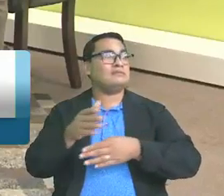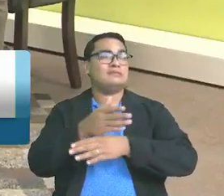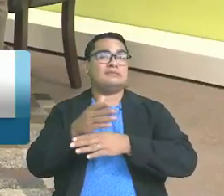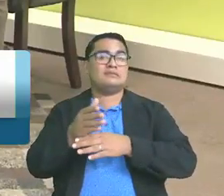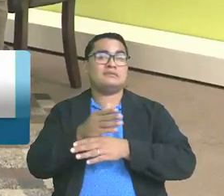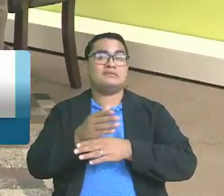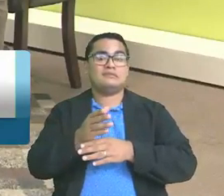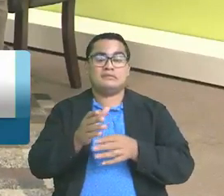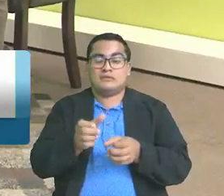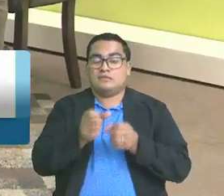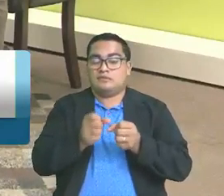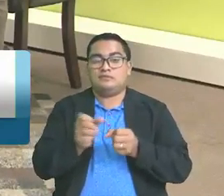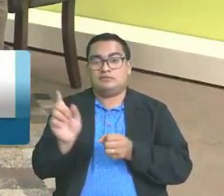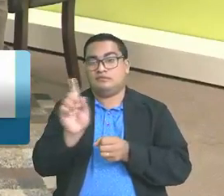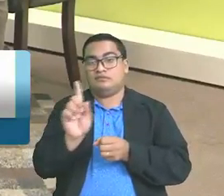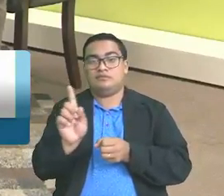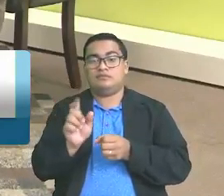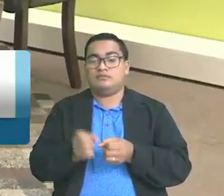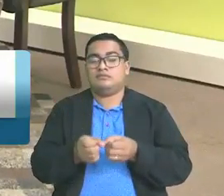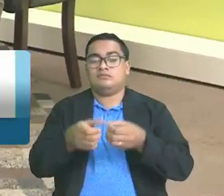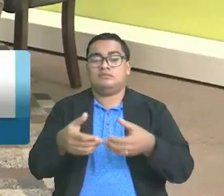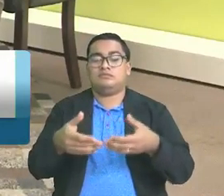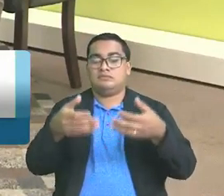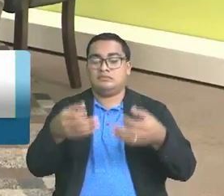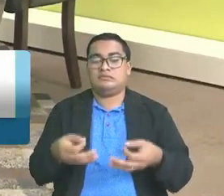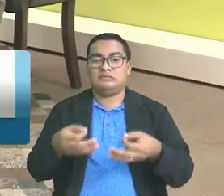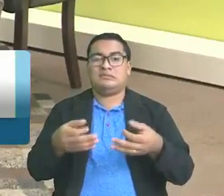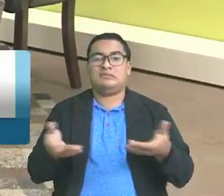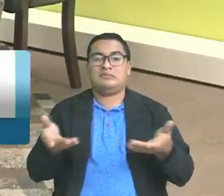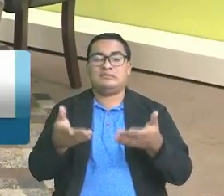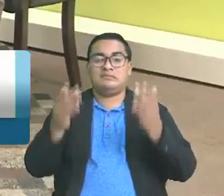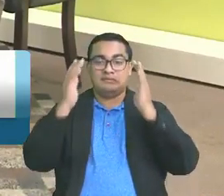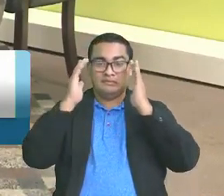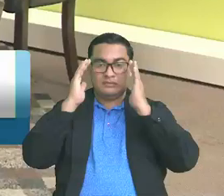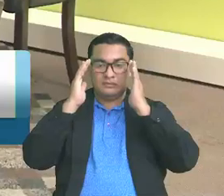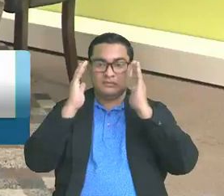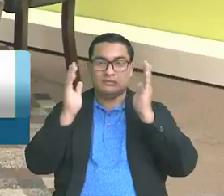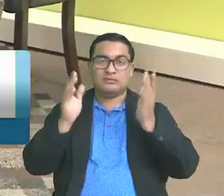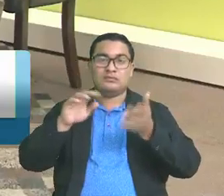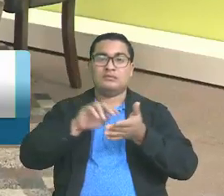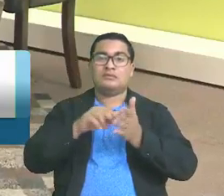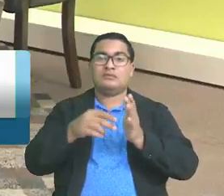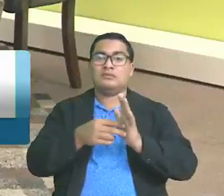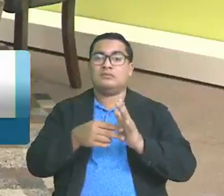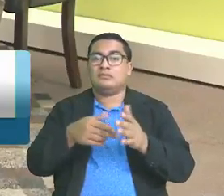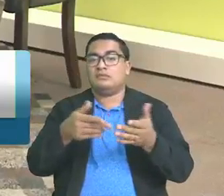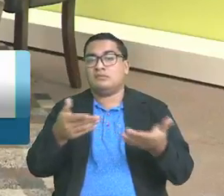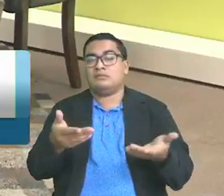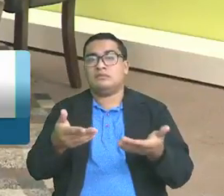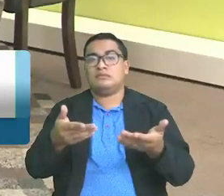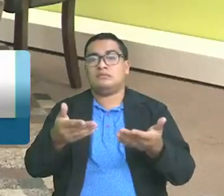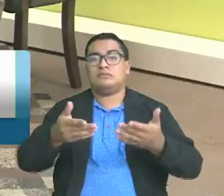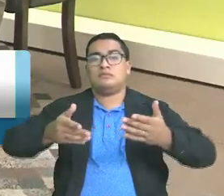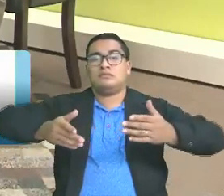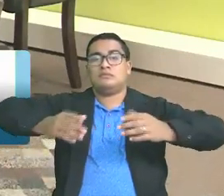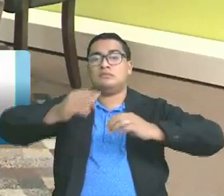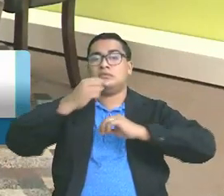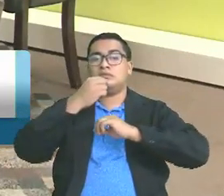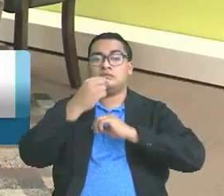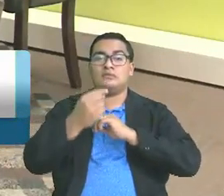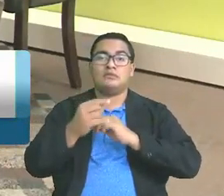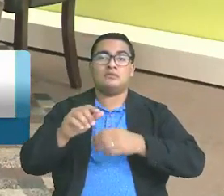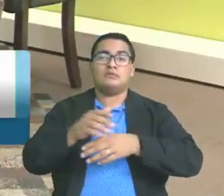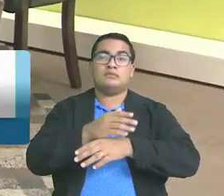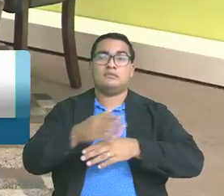no se cierra, este se tiene que obliterar, no se cierra y queda abierto. ¿Qué sucede? Como está abierto, lo que está